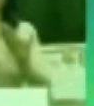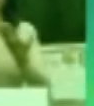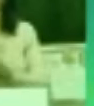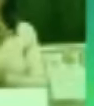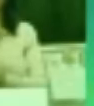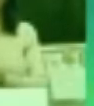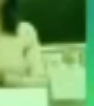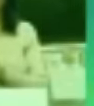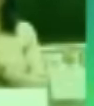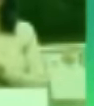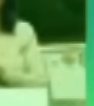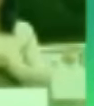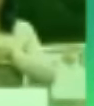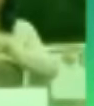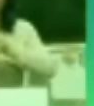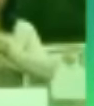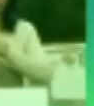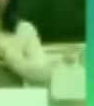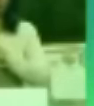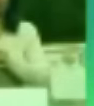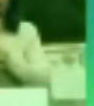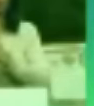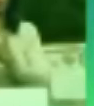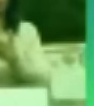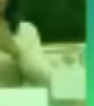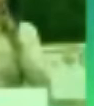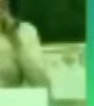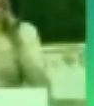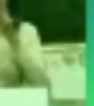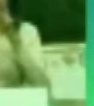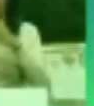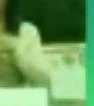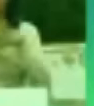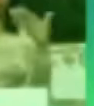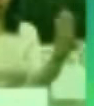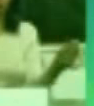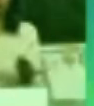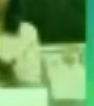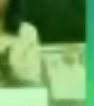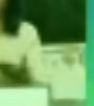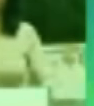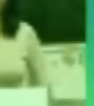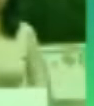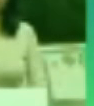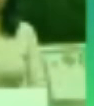ve a través de las cámaras, redes sociales y medios televisivos.